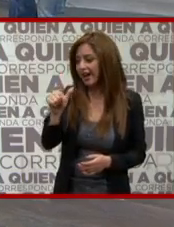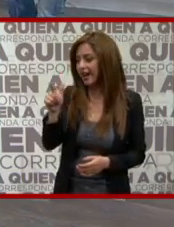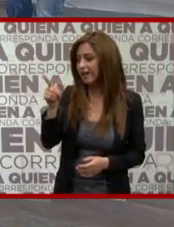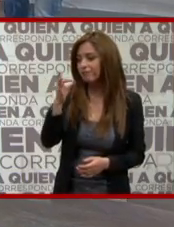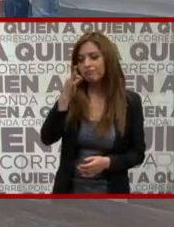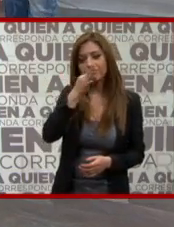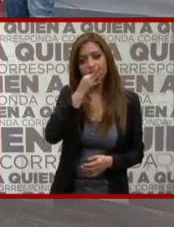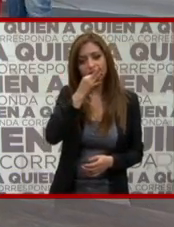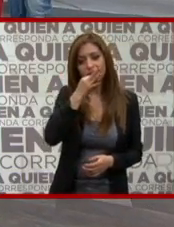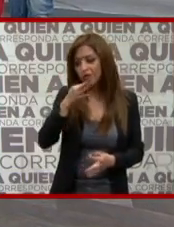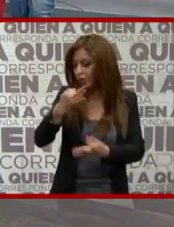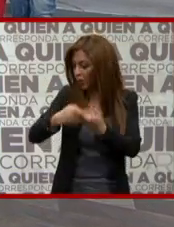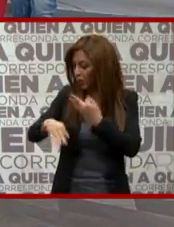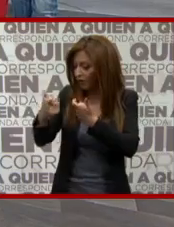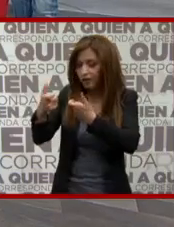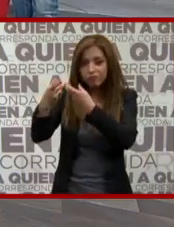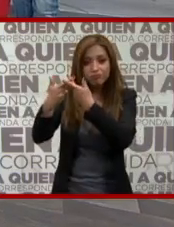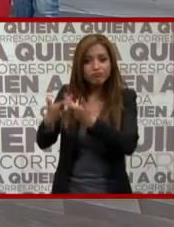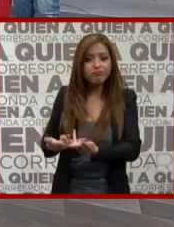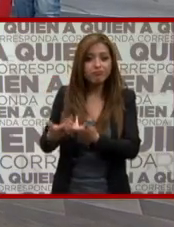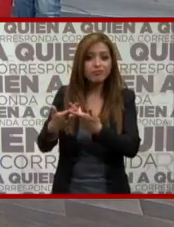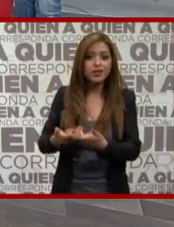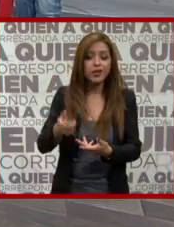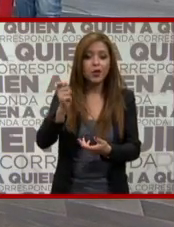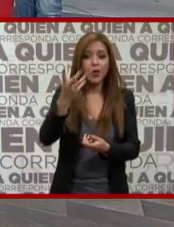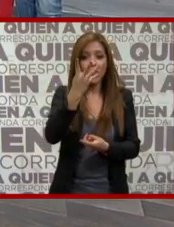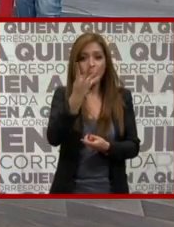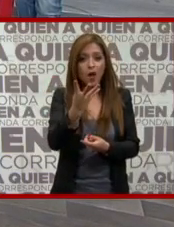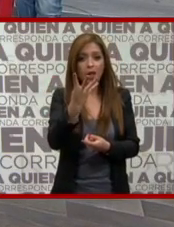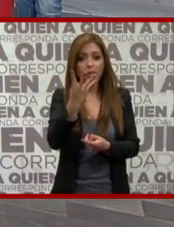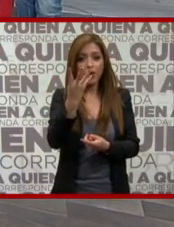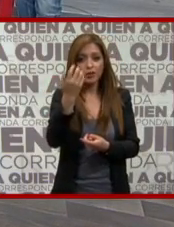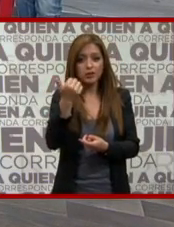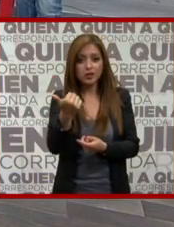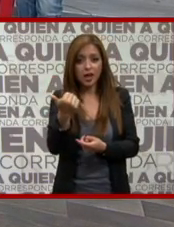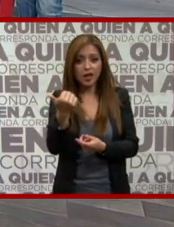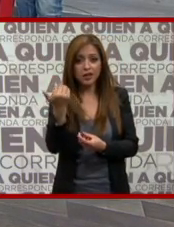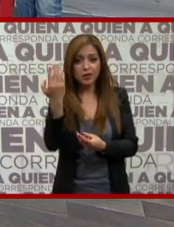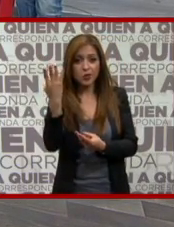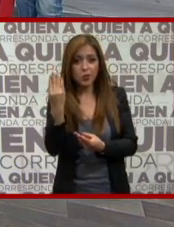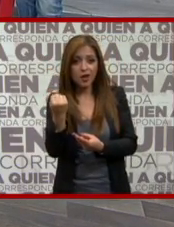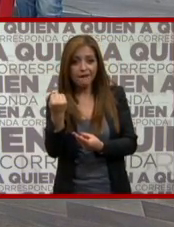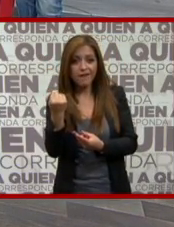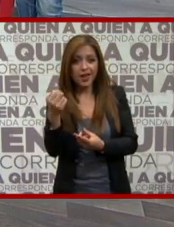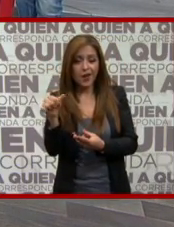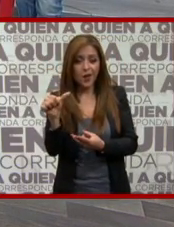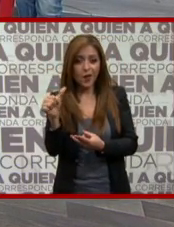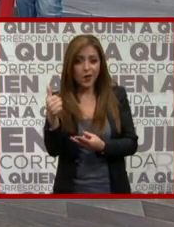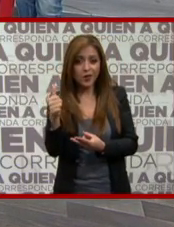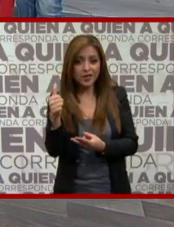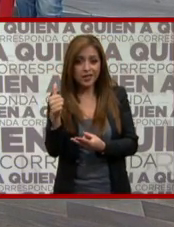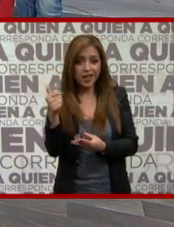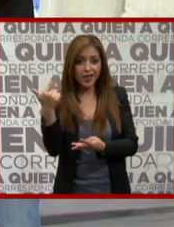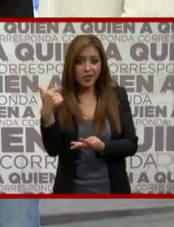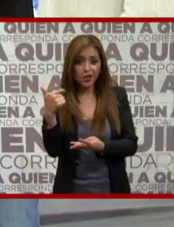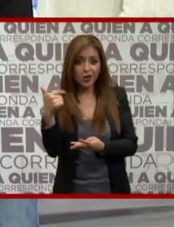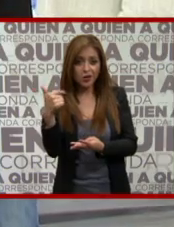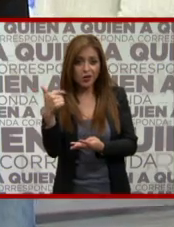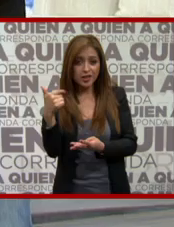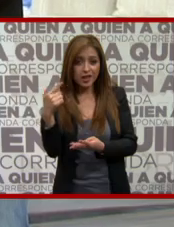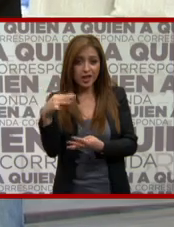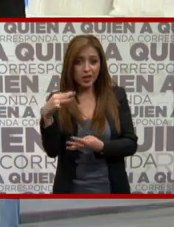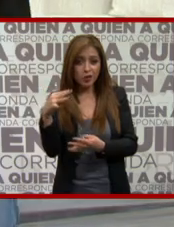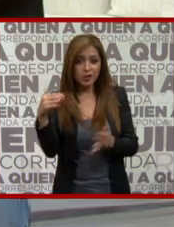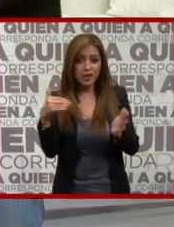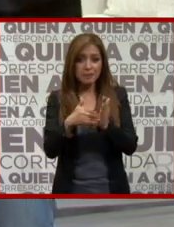al final tiraste todo el dinero, te quedaron 4, 6, 9, 11, 12,